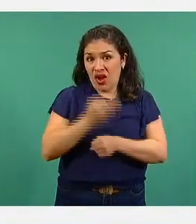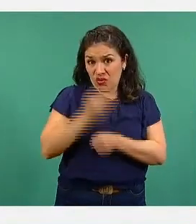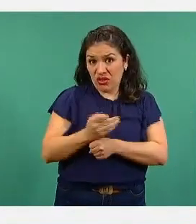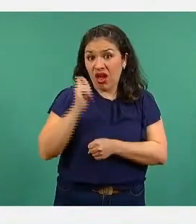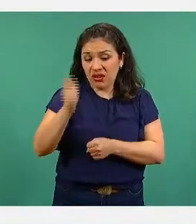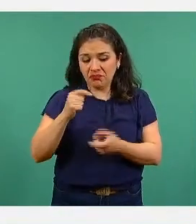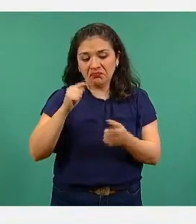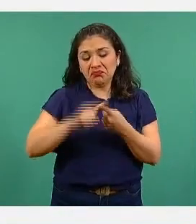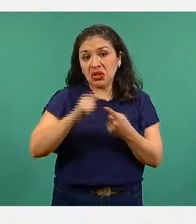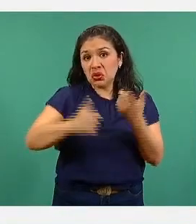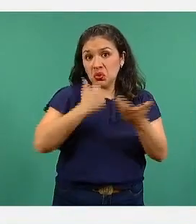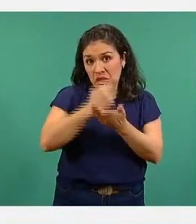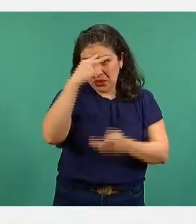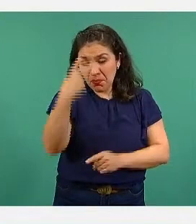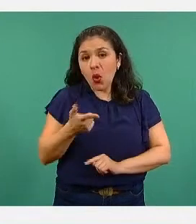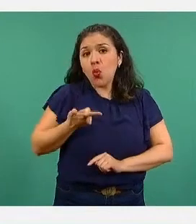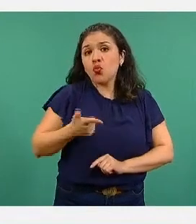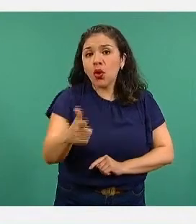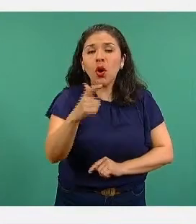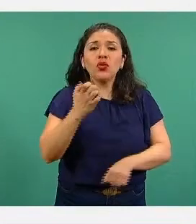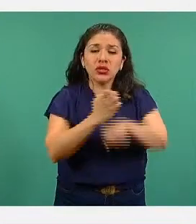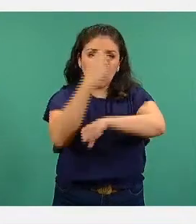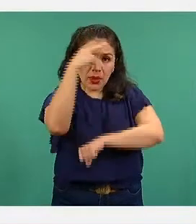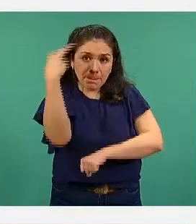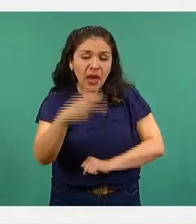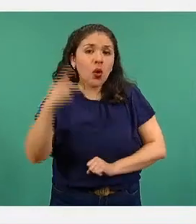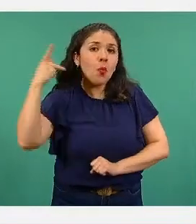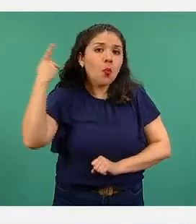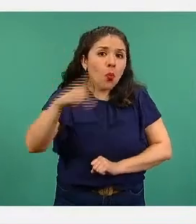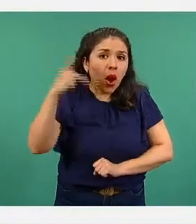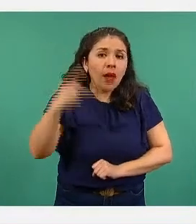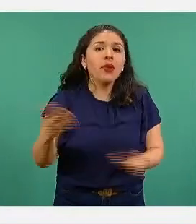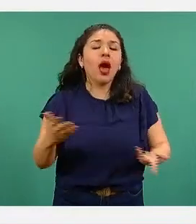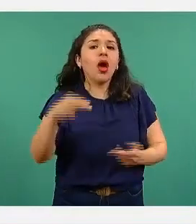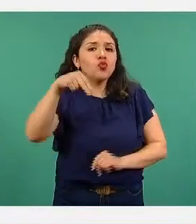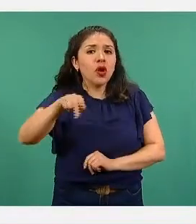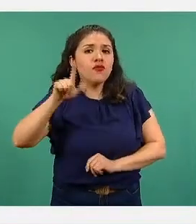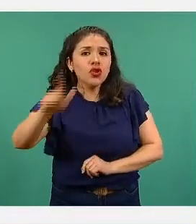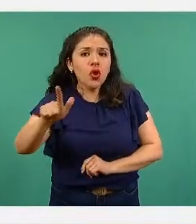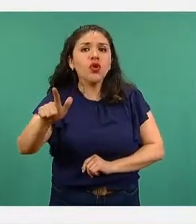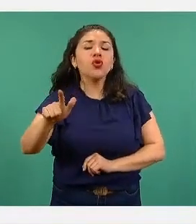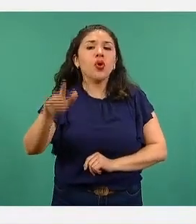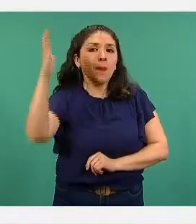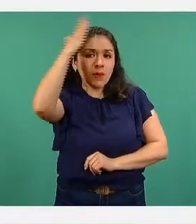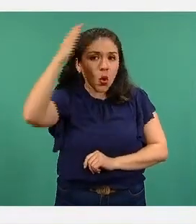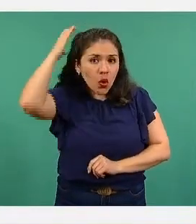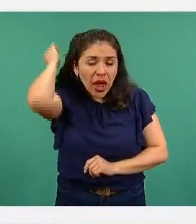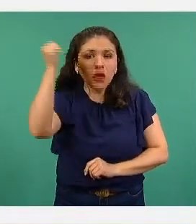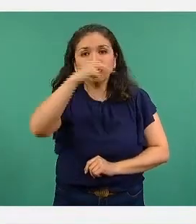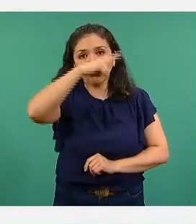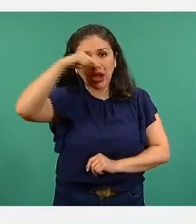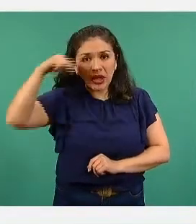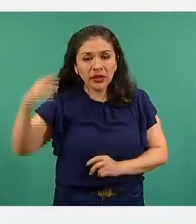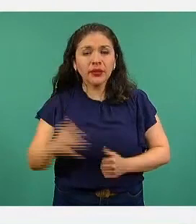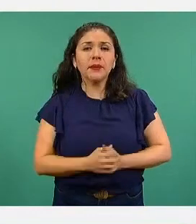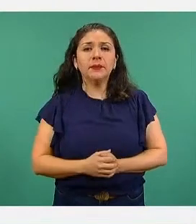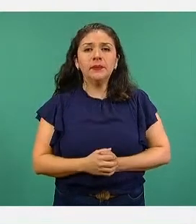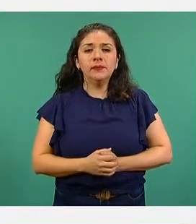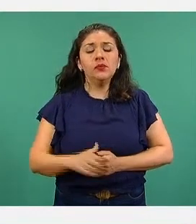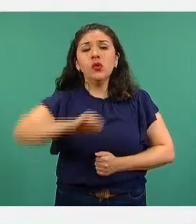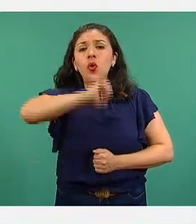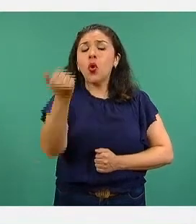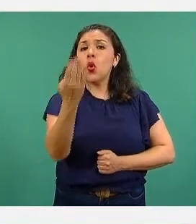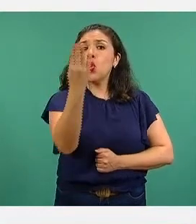caso, la Ciudad de México, Guanajuato, Estado de México, Puebla, Nuevo León, Morelos y Nayarit.